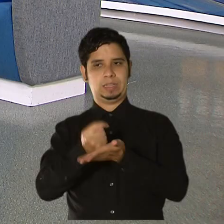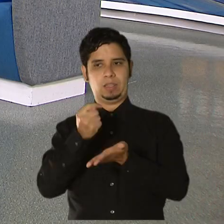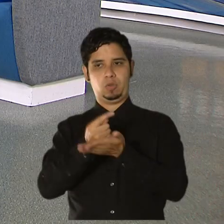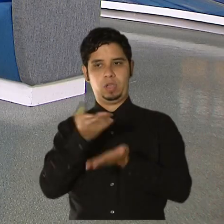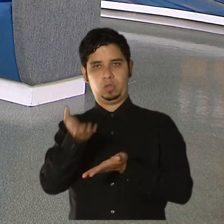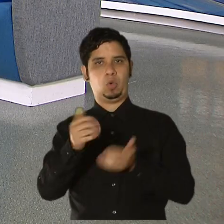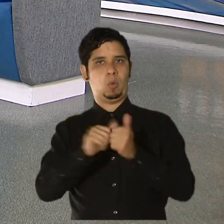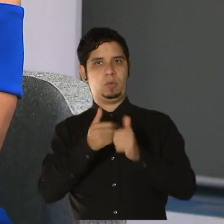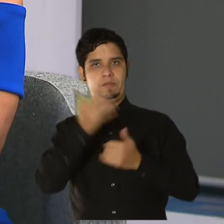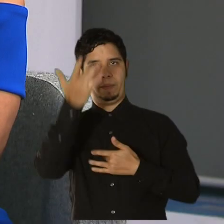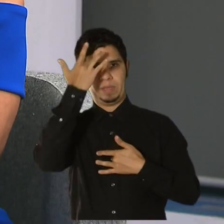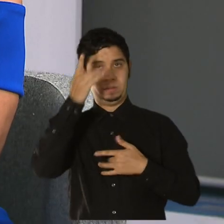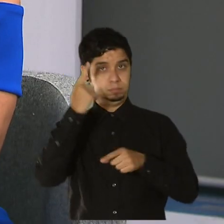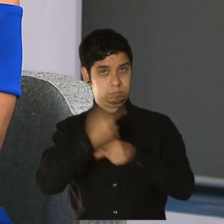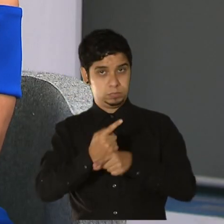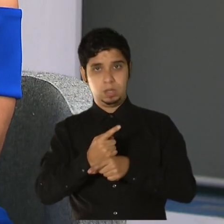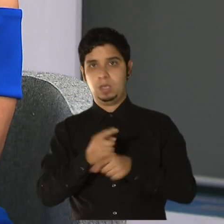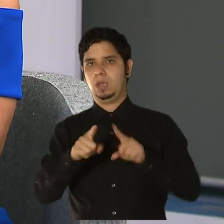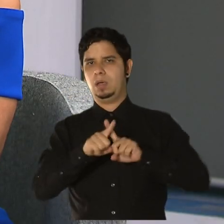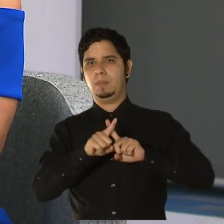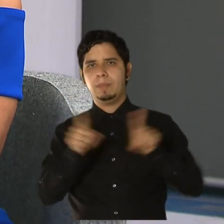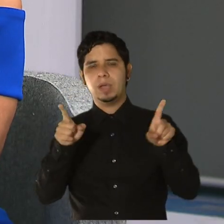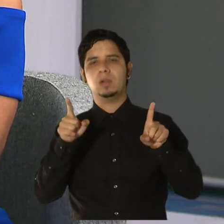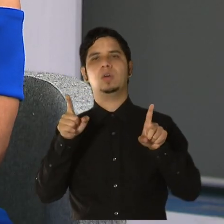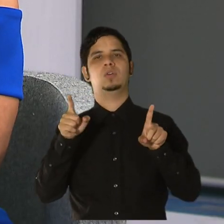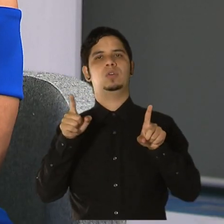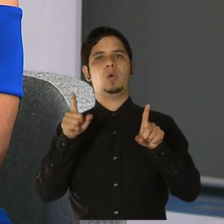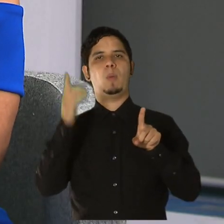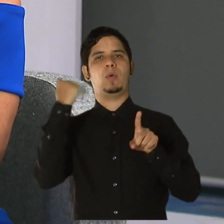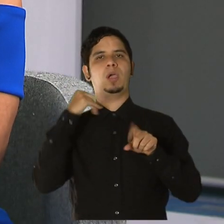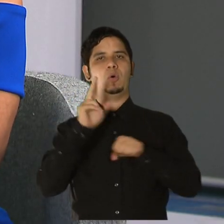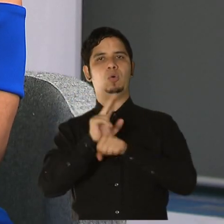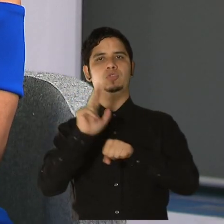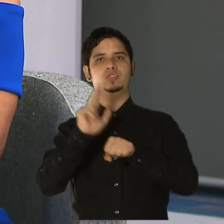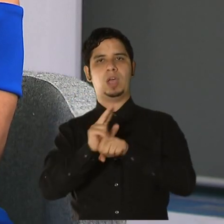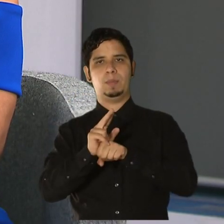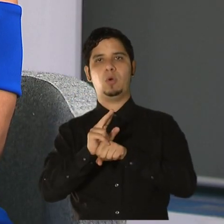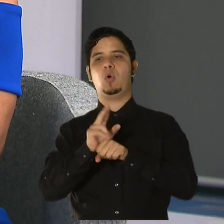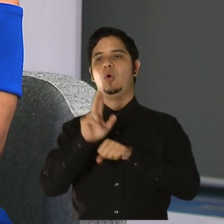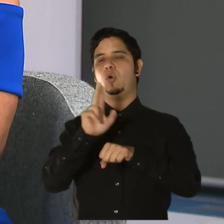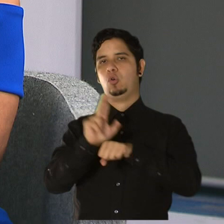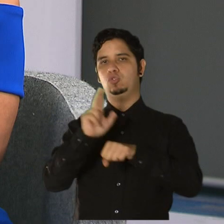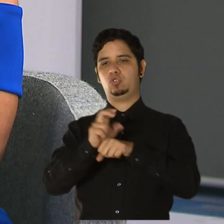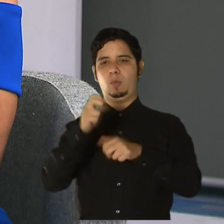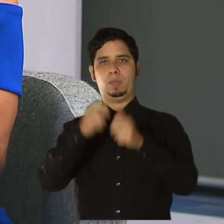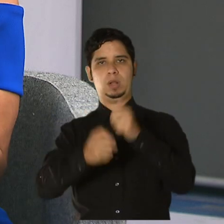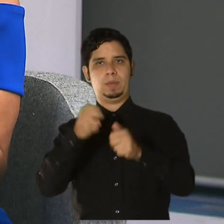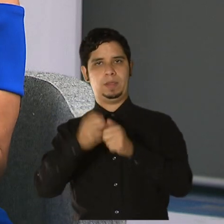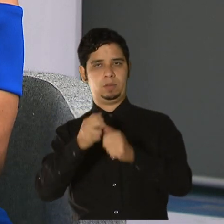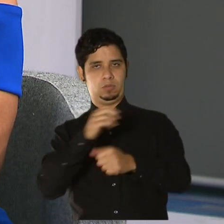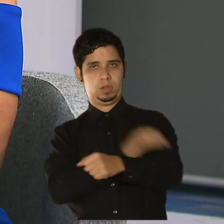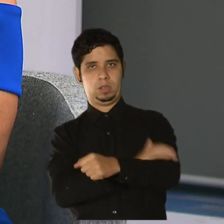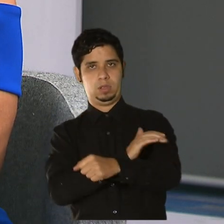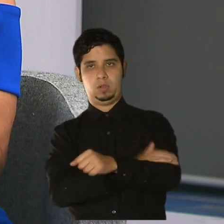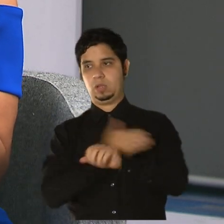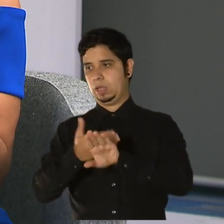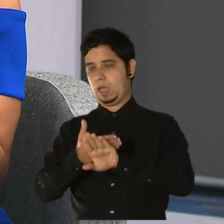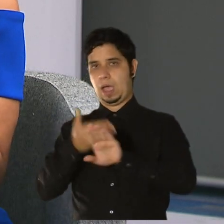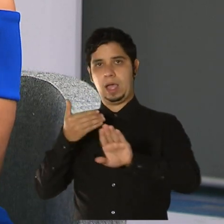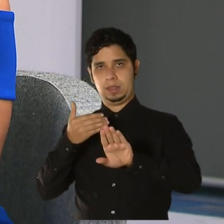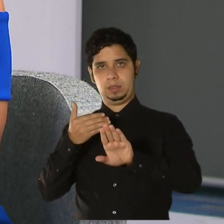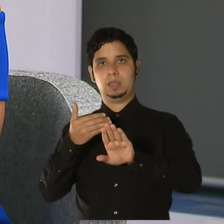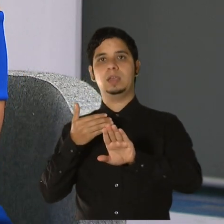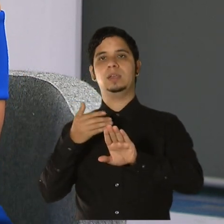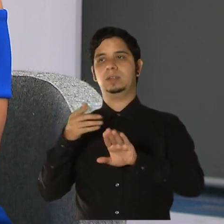aquellos que no sepan, ¿verdad?, por qué estamos utilizando el término uso problemático de sustancias, es lo que antes se conocía como las personas